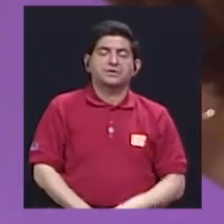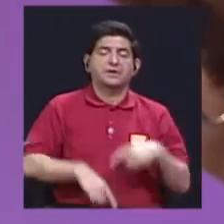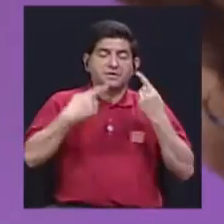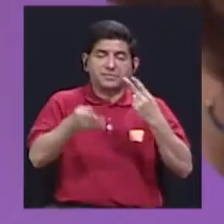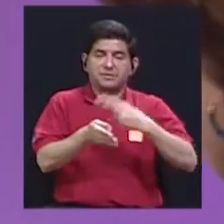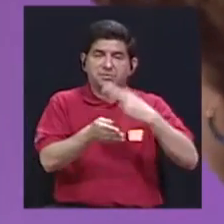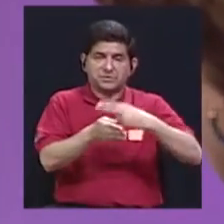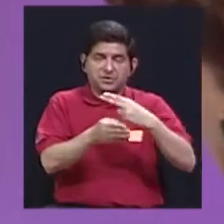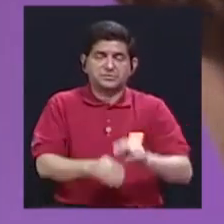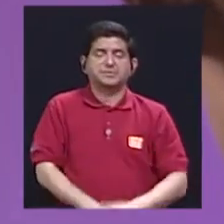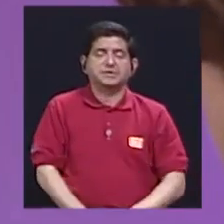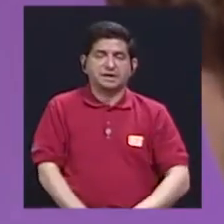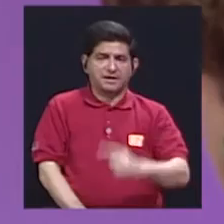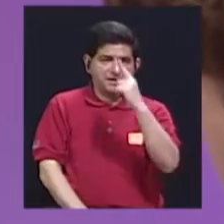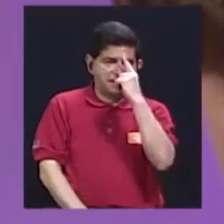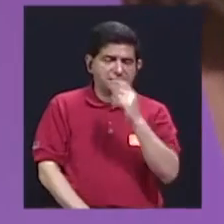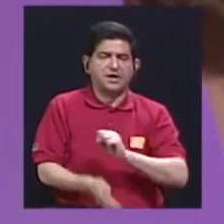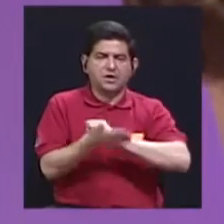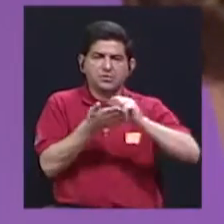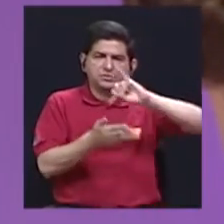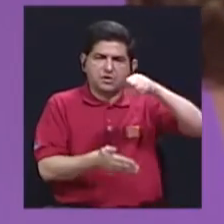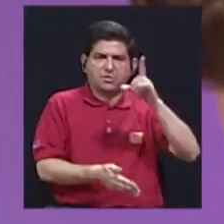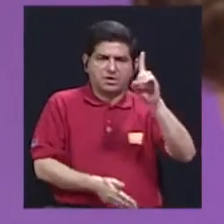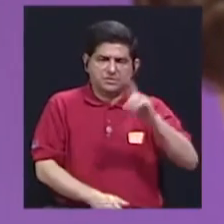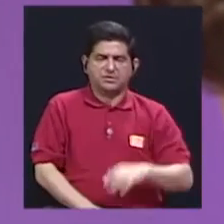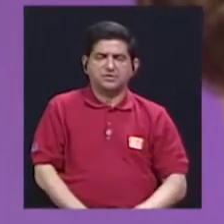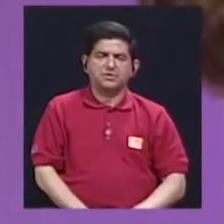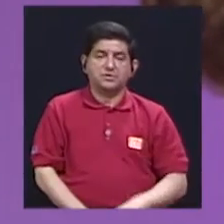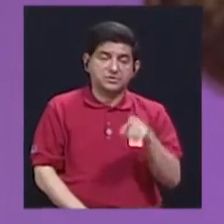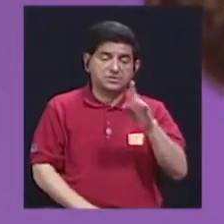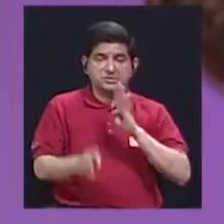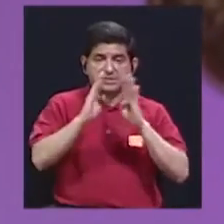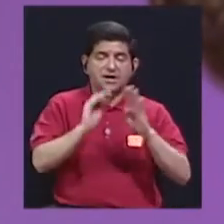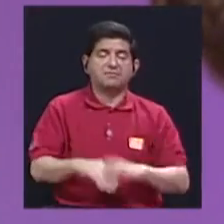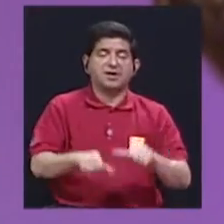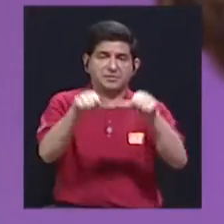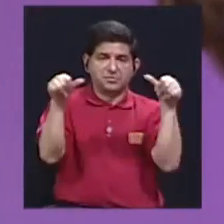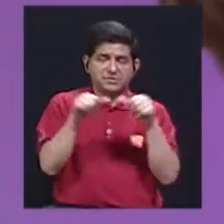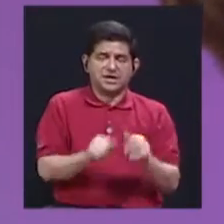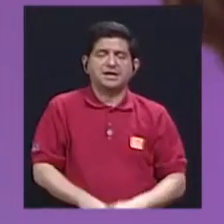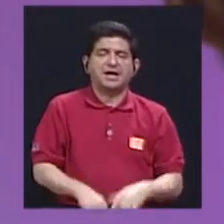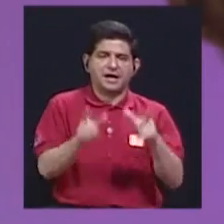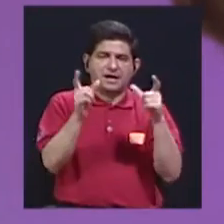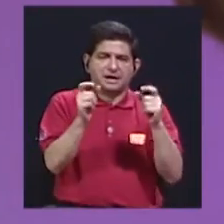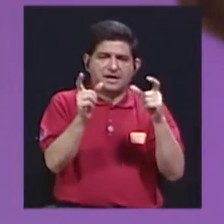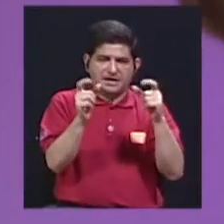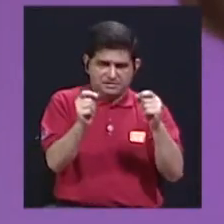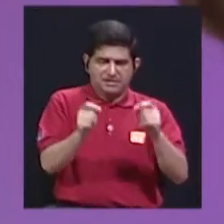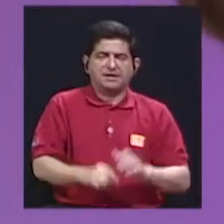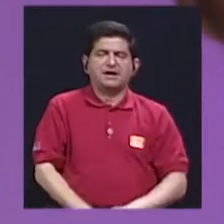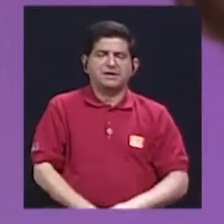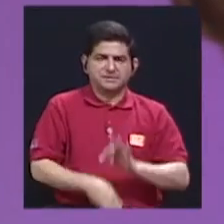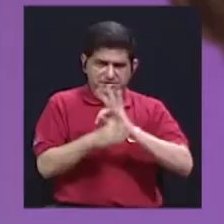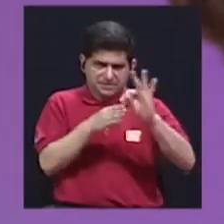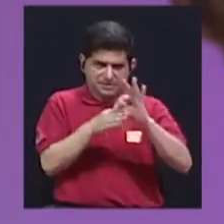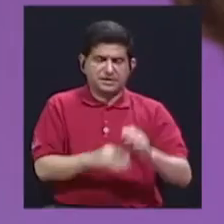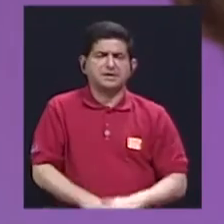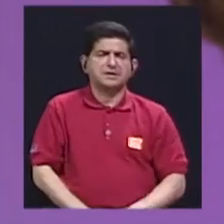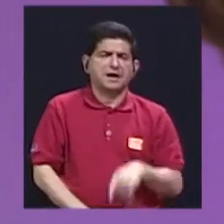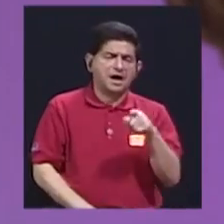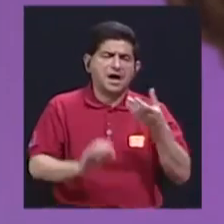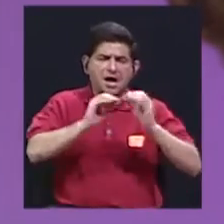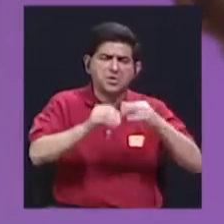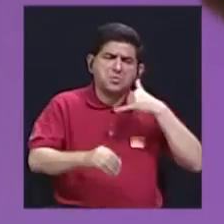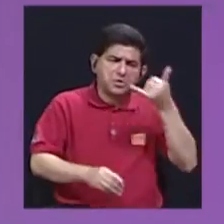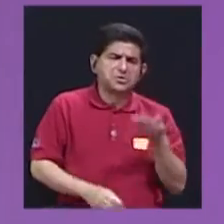calderón walter sanjuán entonces vamos a la parte de quimioterapia hablamos con la paciente le damos nuestro número de teléfono cualquier problema que tenga que